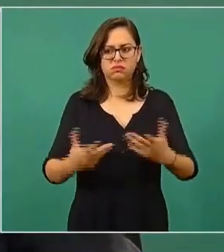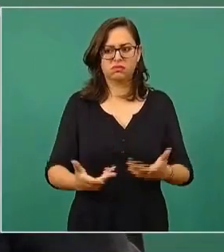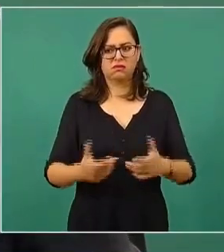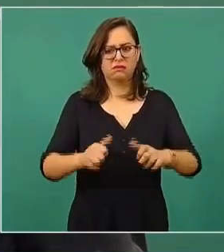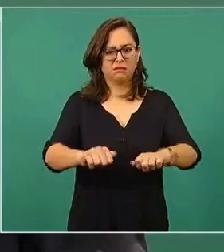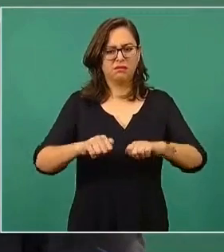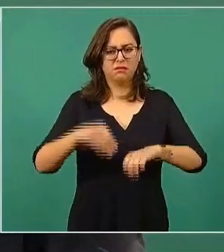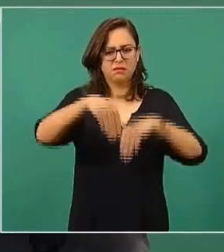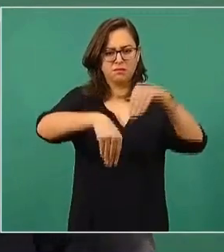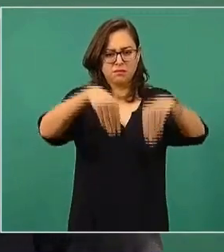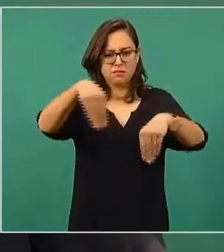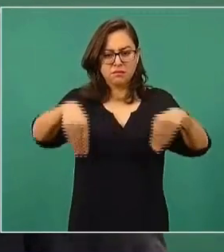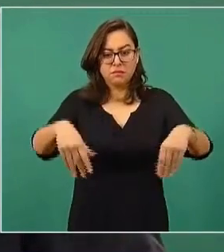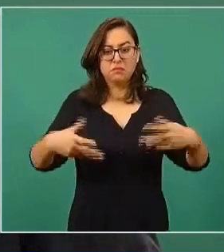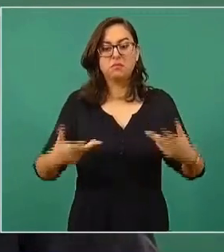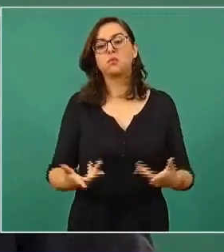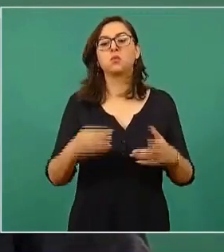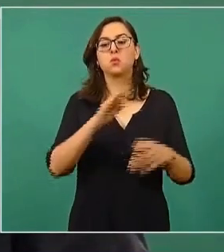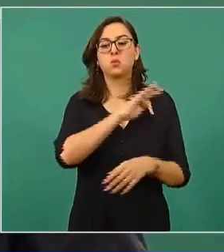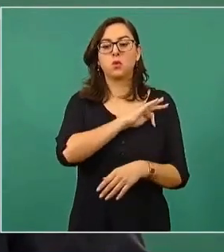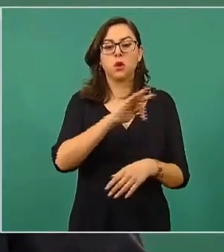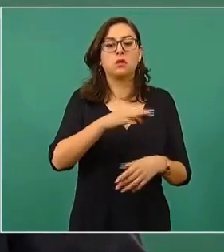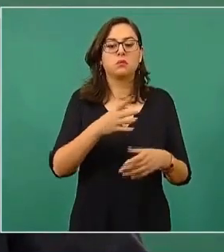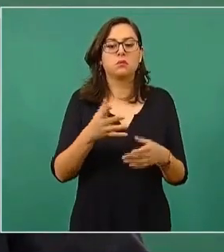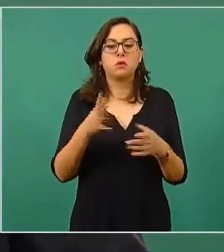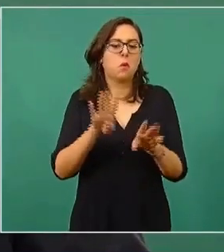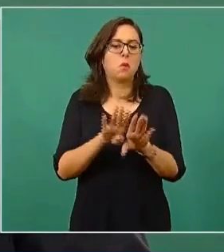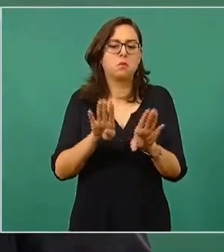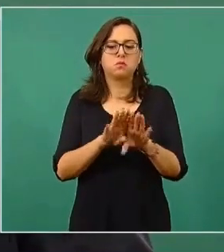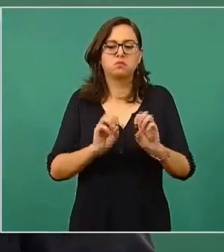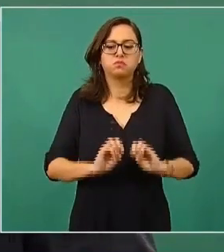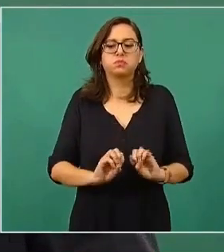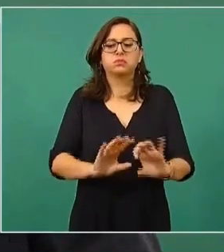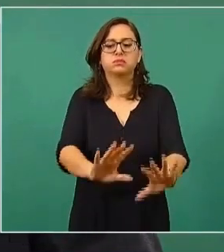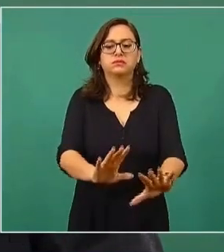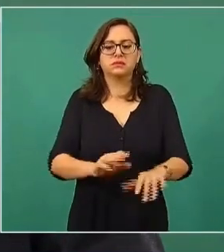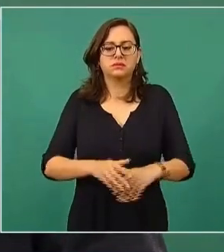de las sillas del avión,